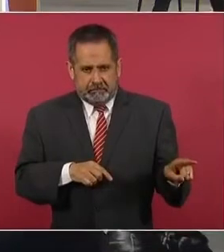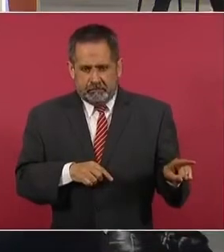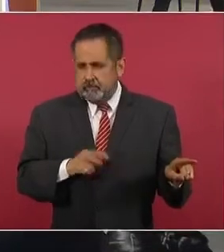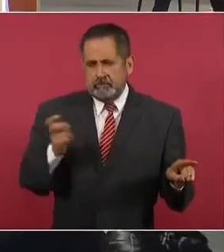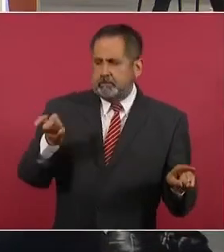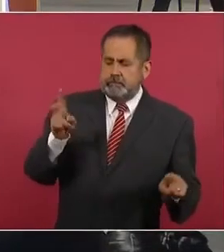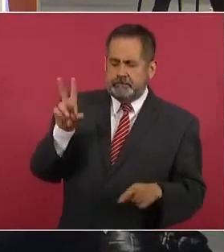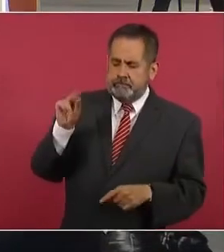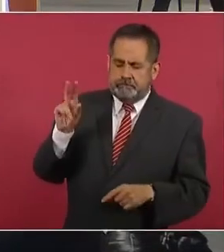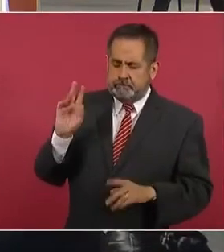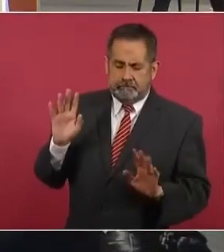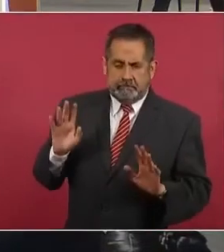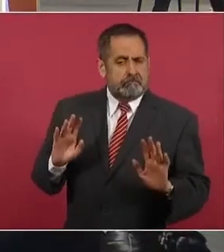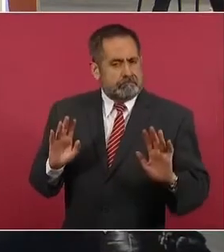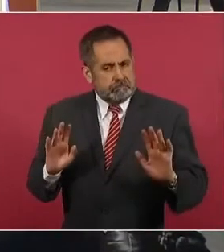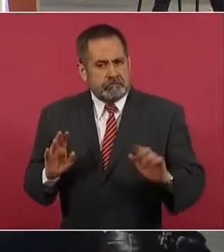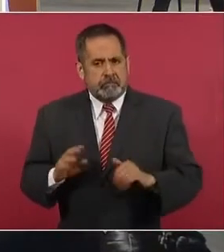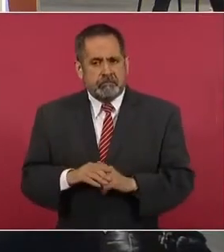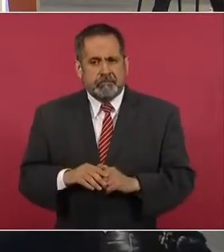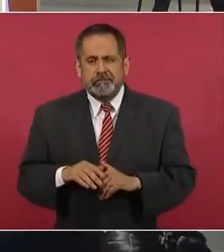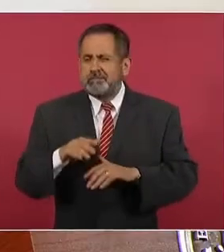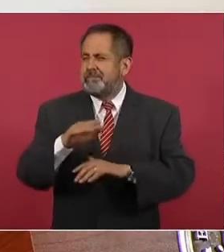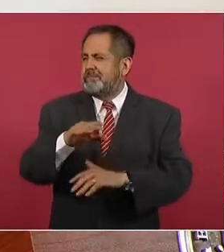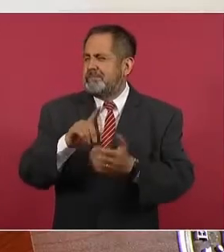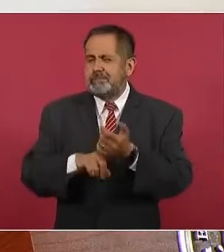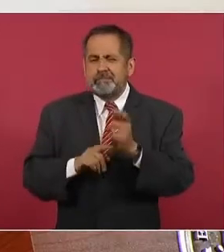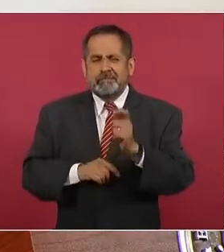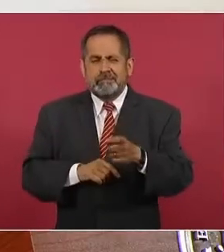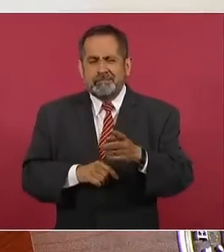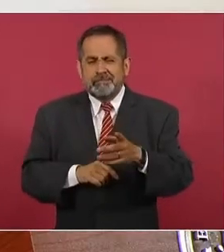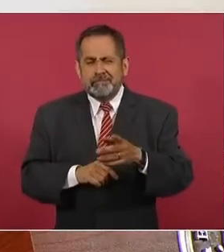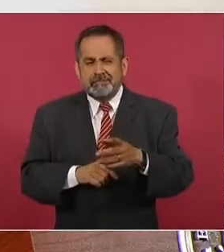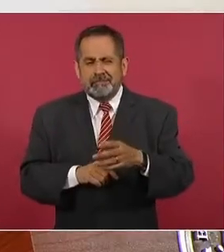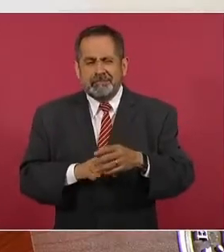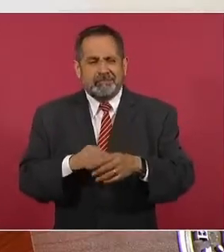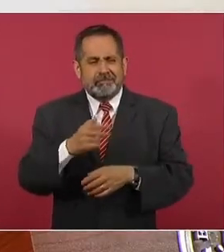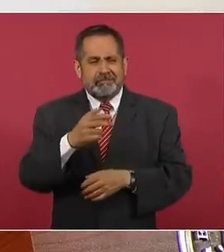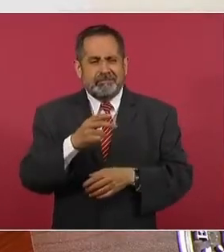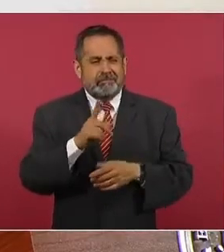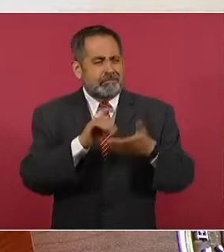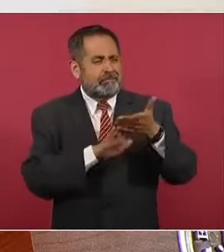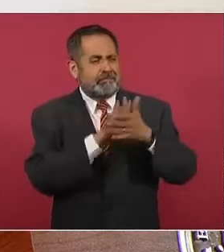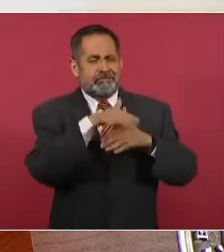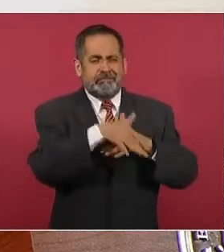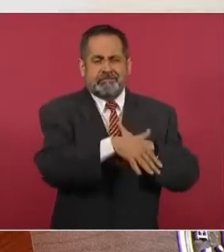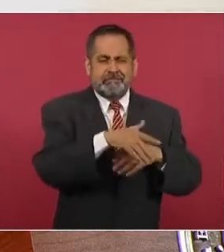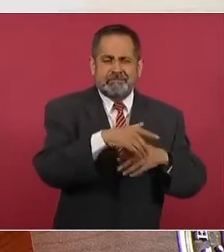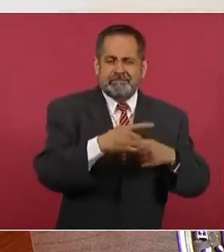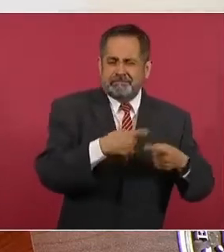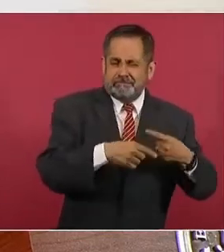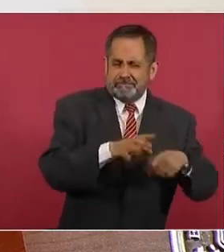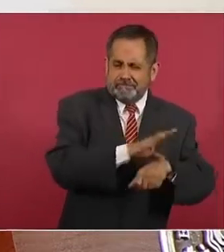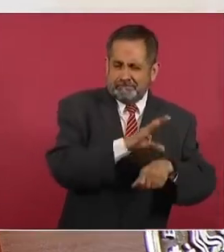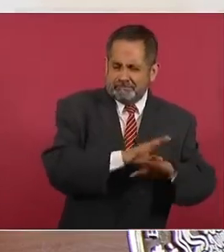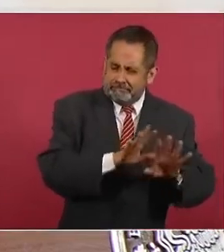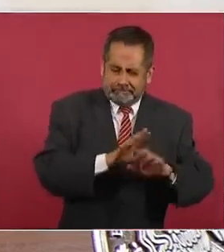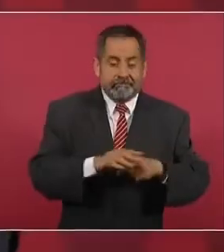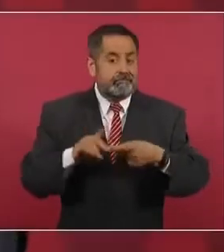no, que tenía que ver con lo de las hidroeléctricas. Pero la primera, que tenía